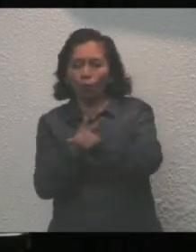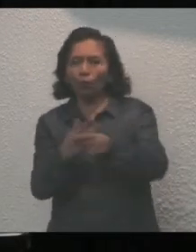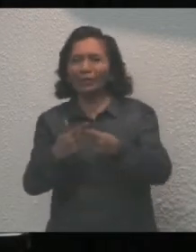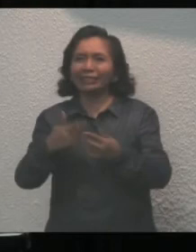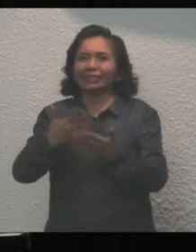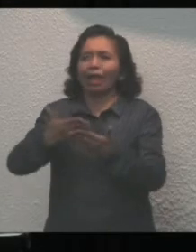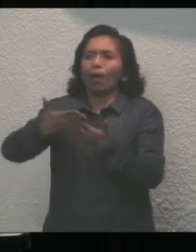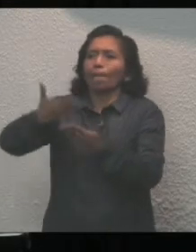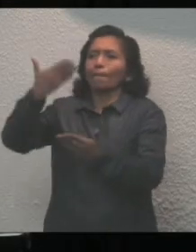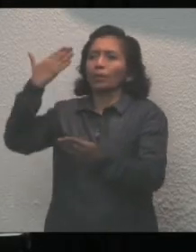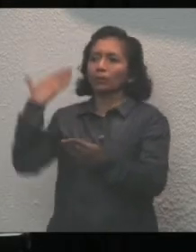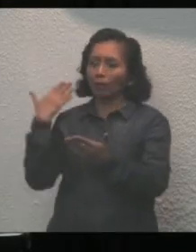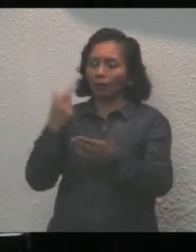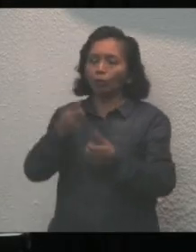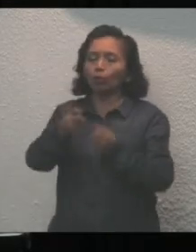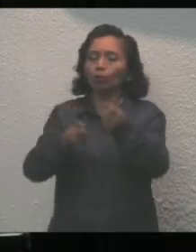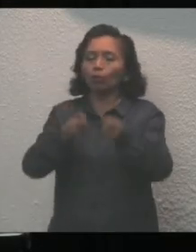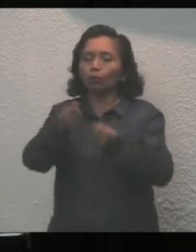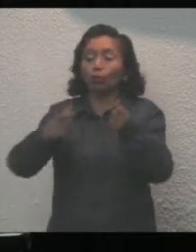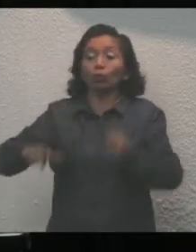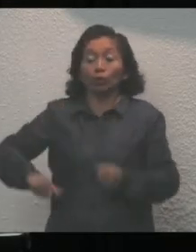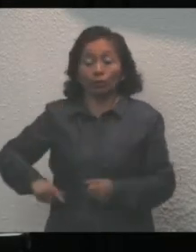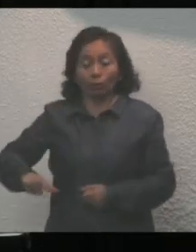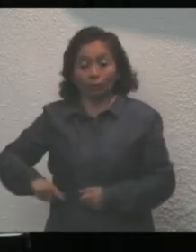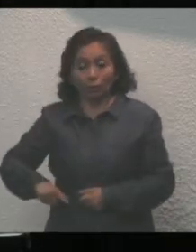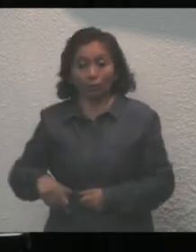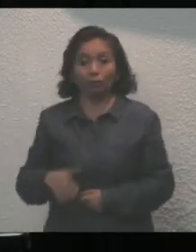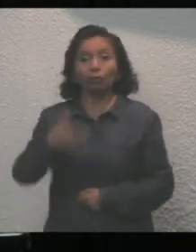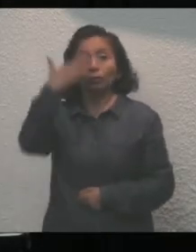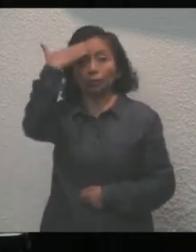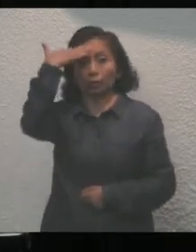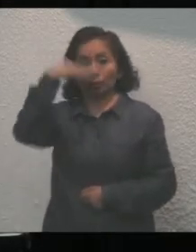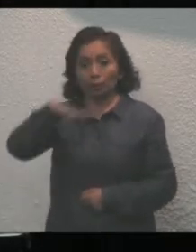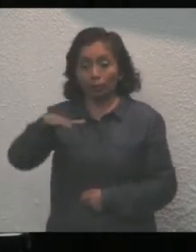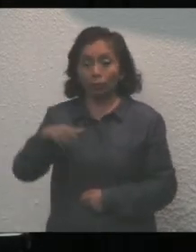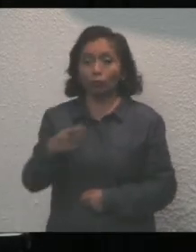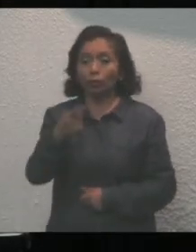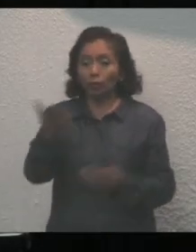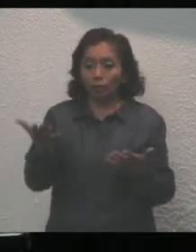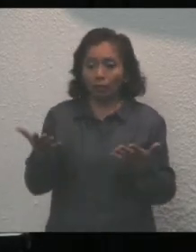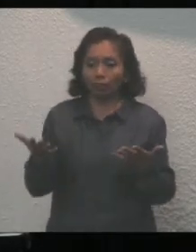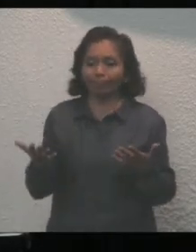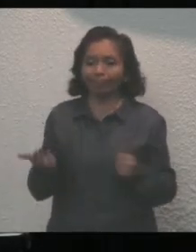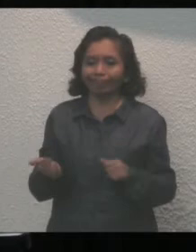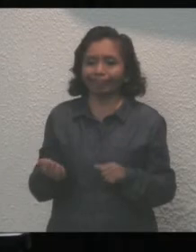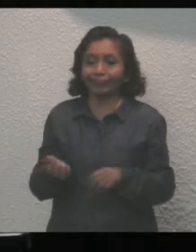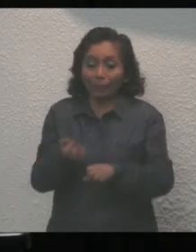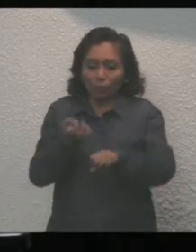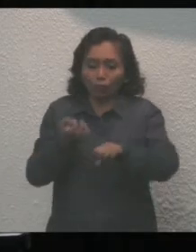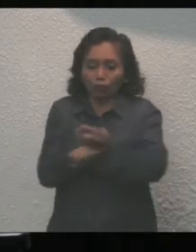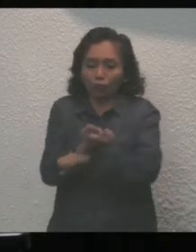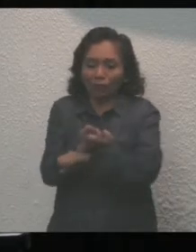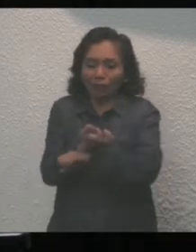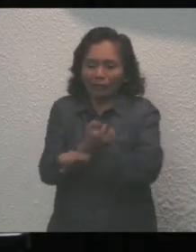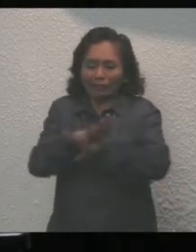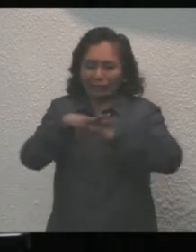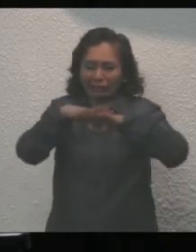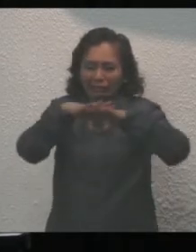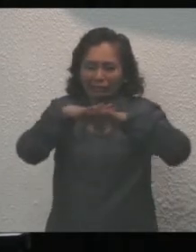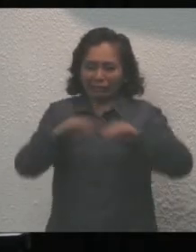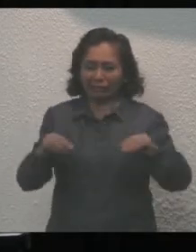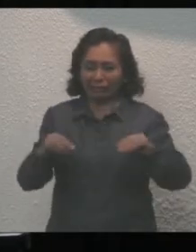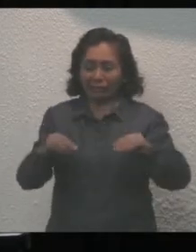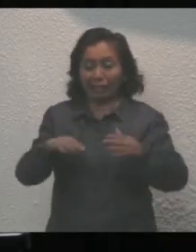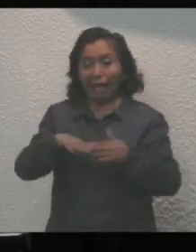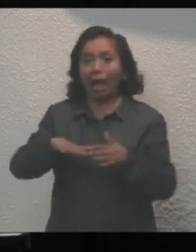el manejo del gobierno. También reconocemos que usted recibió un estado carcomido por los